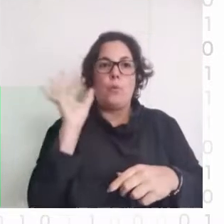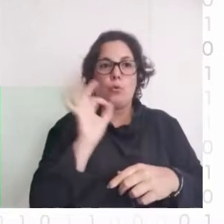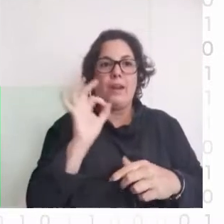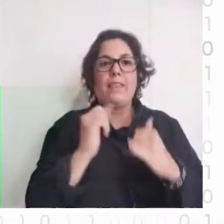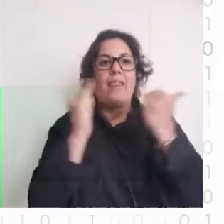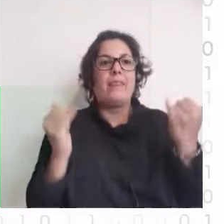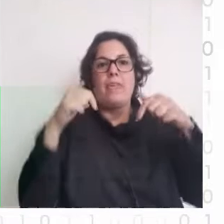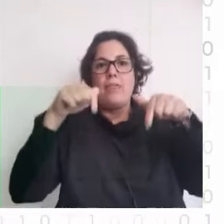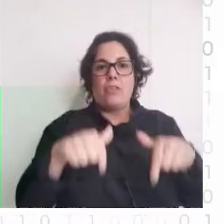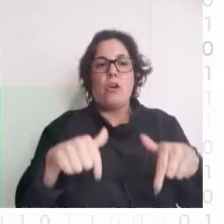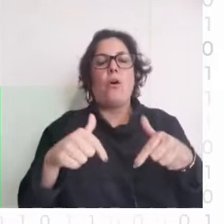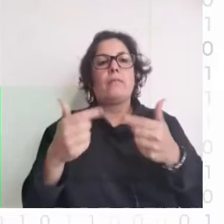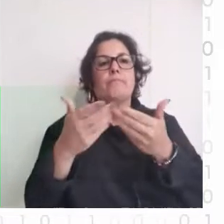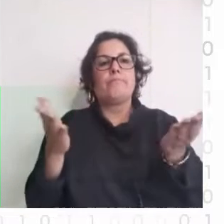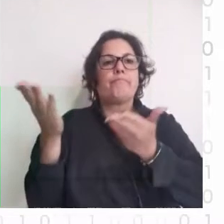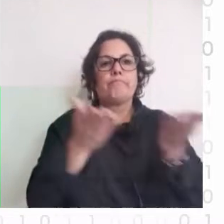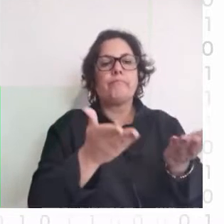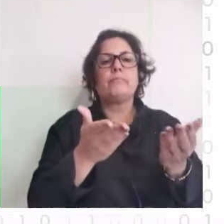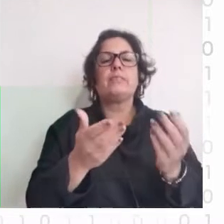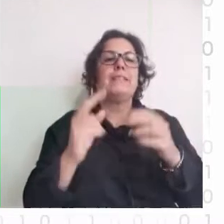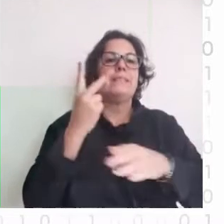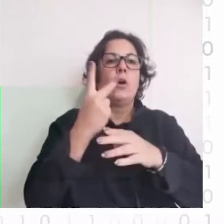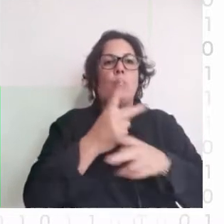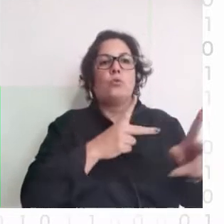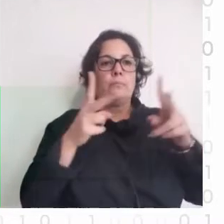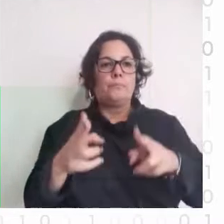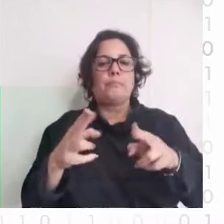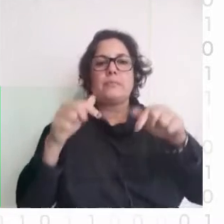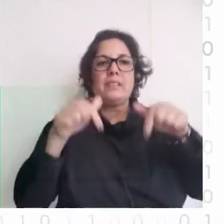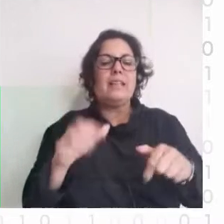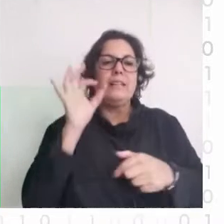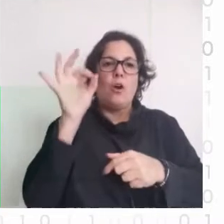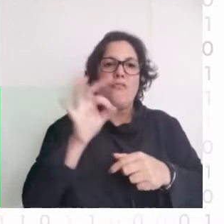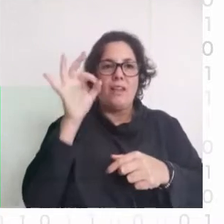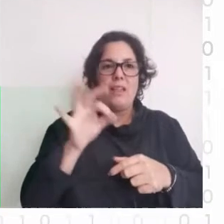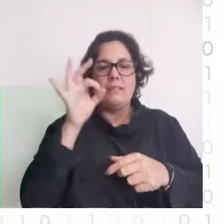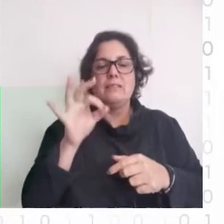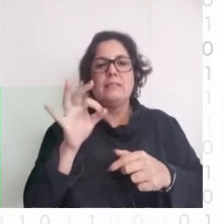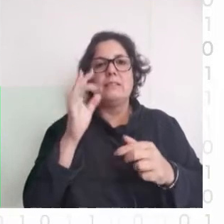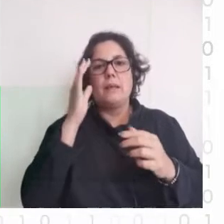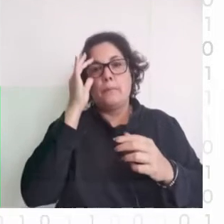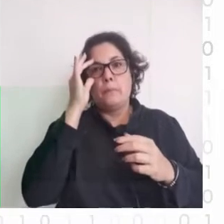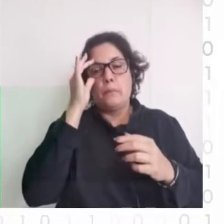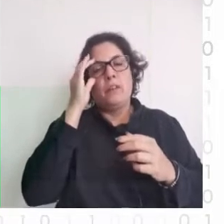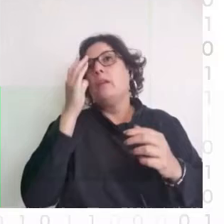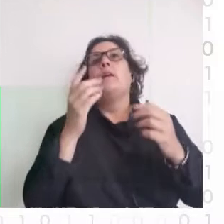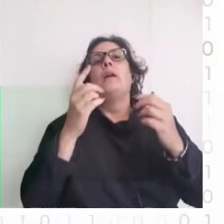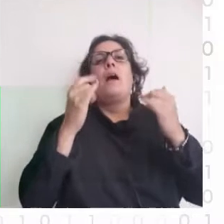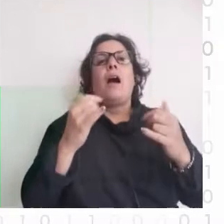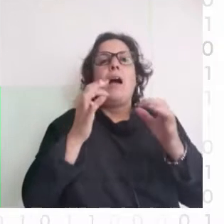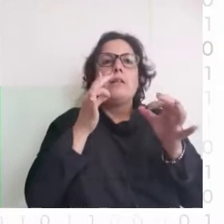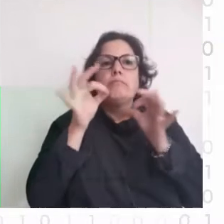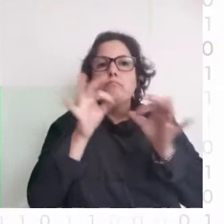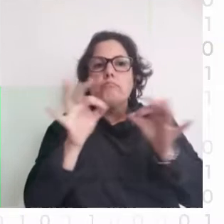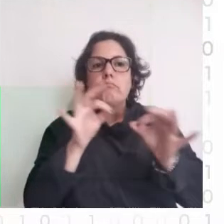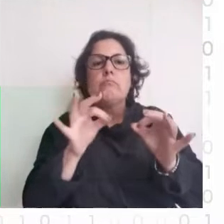de hoy. Damos comienzo al segundo panel de esta conferencia, que consiste en describir,